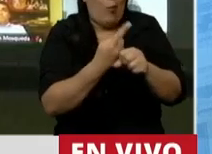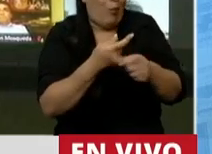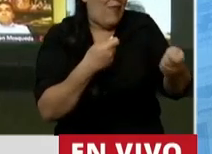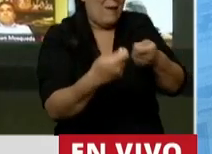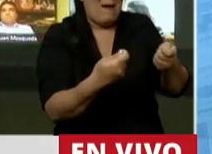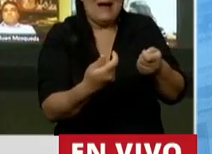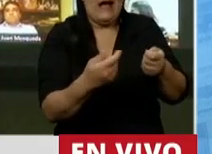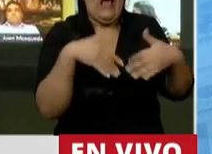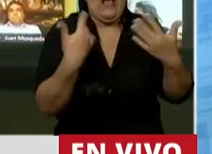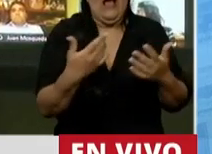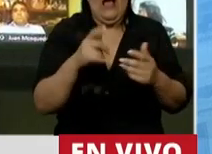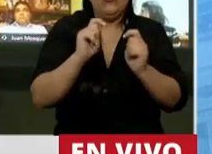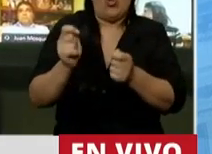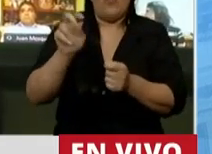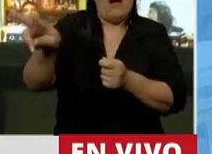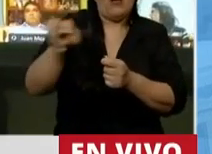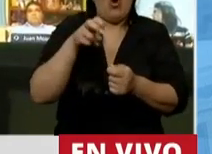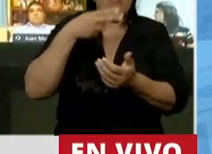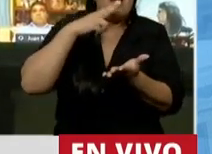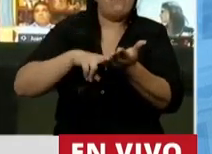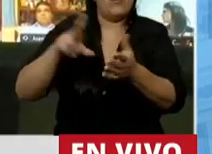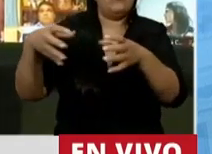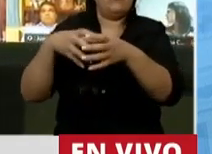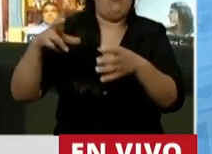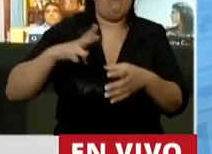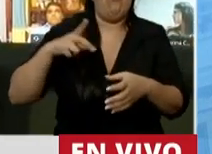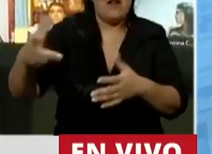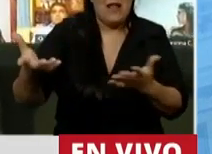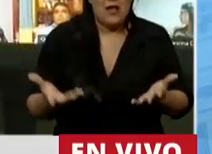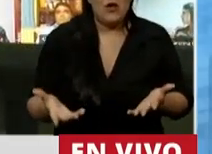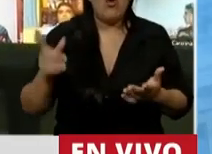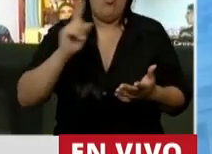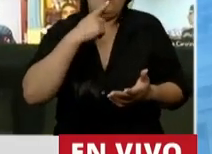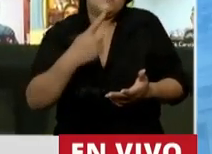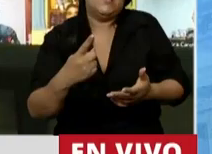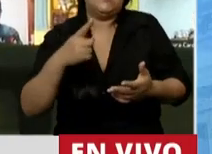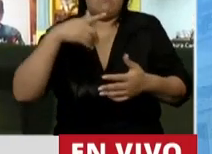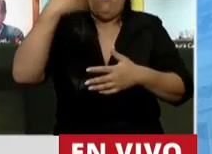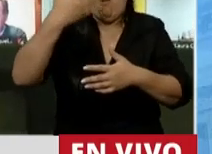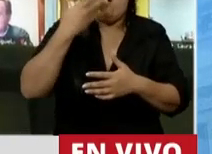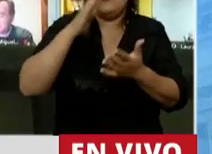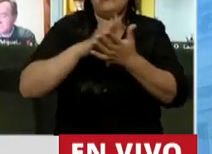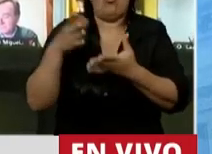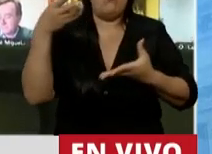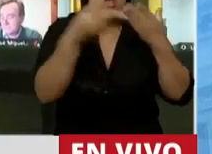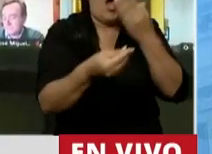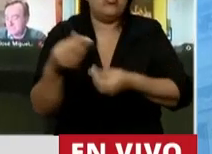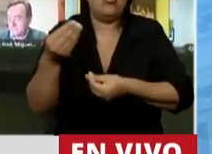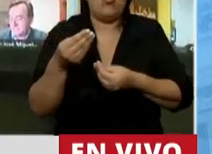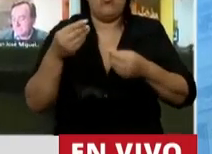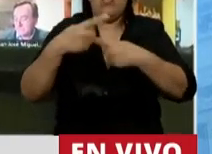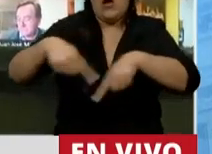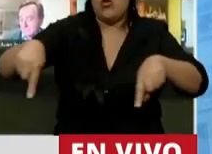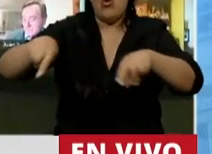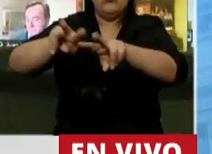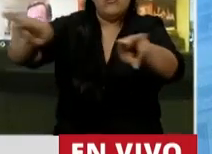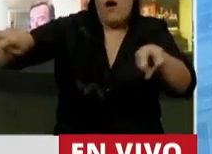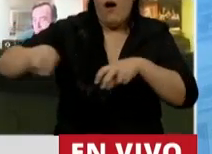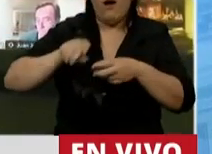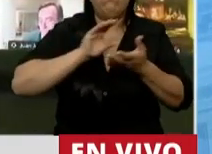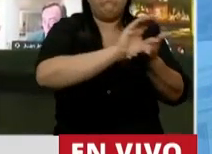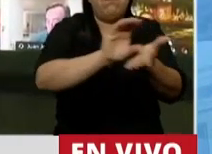esto no se rebate recitando románticos postulados sobre la solidaridad o la redistribución de la riqueza, que encubren en realidad